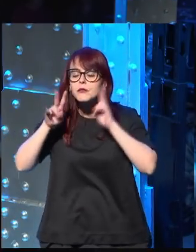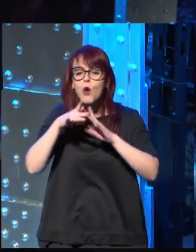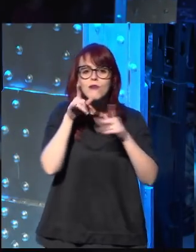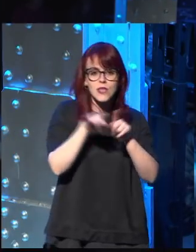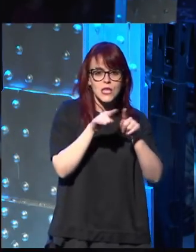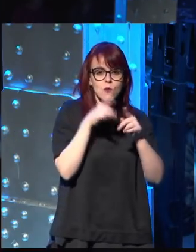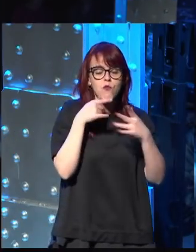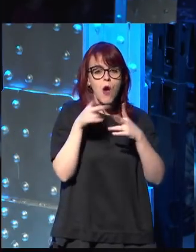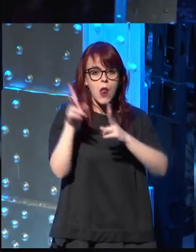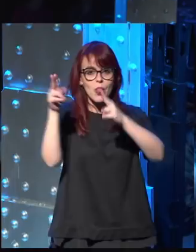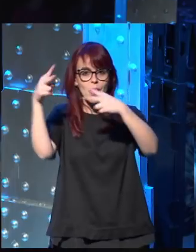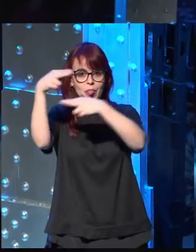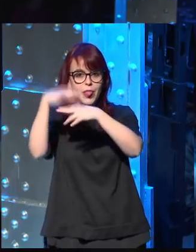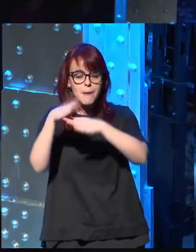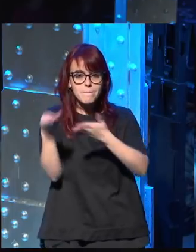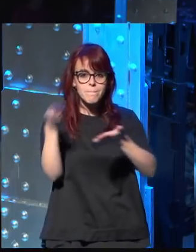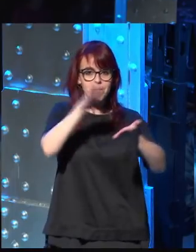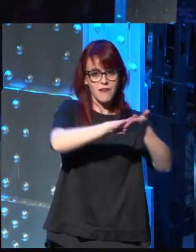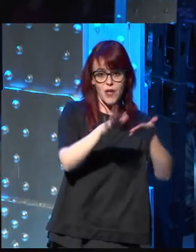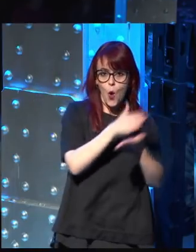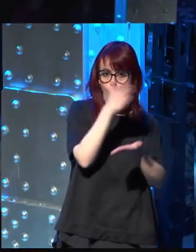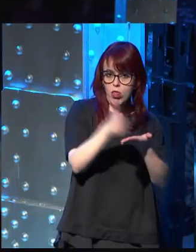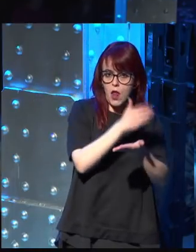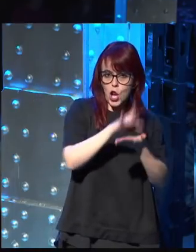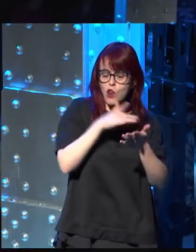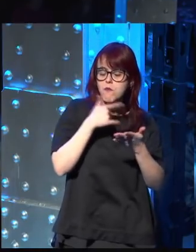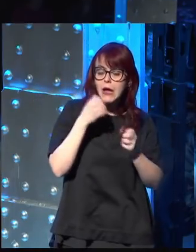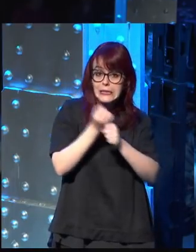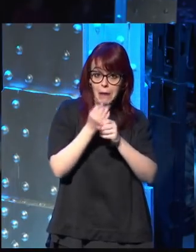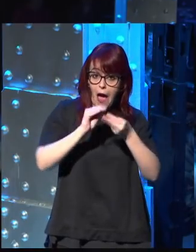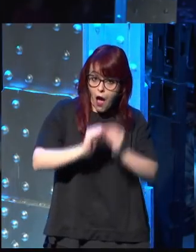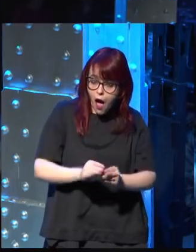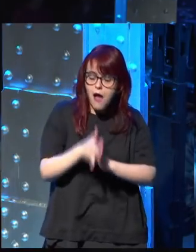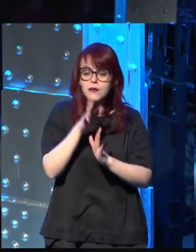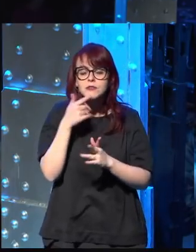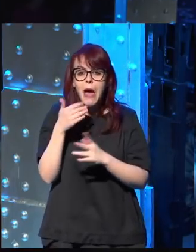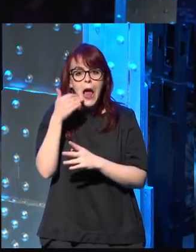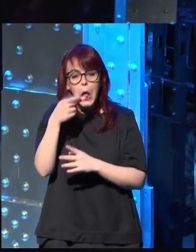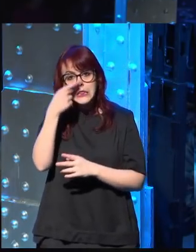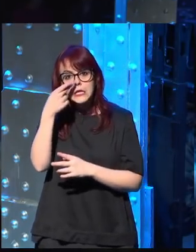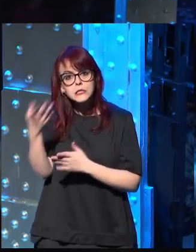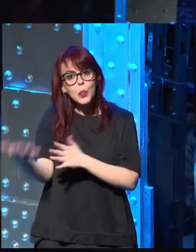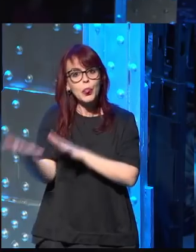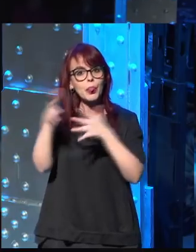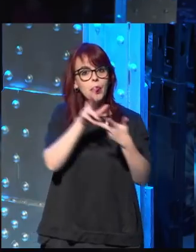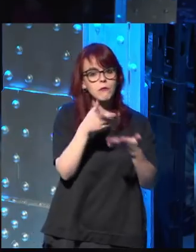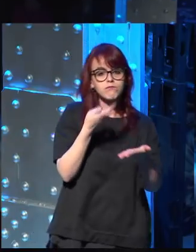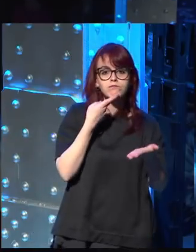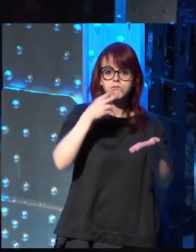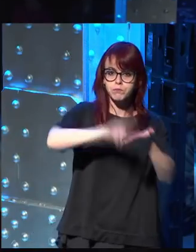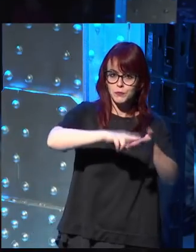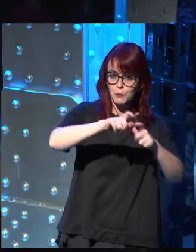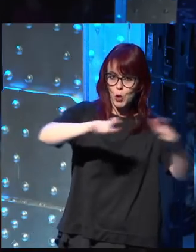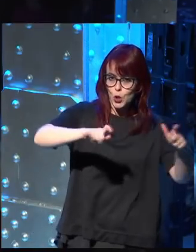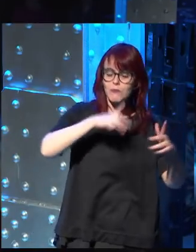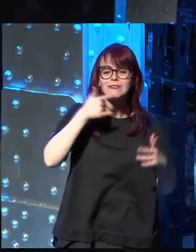y las pegaba en los mismos cuadernos en los que trabajaba, ¿no? Porque claro, porque también el libro, como tú sabes, tiene